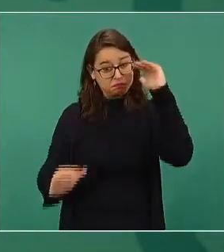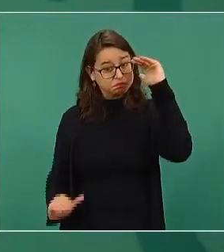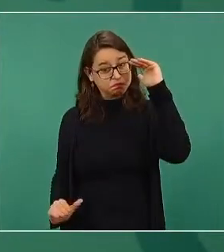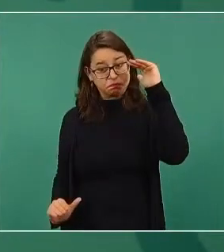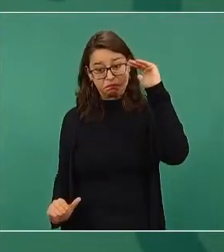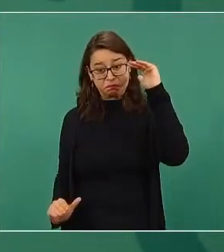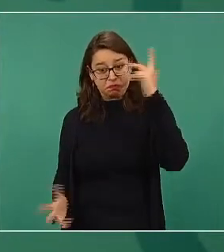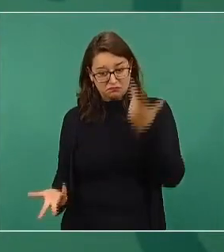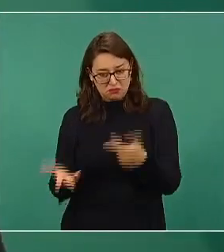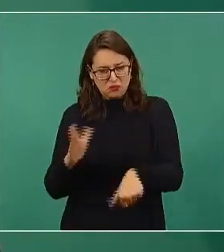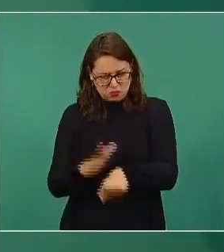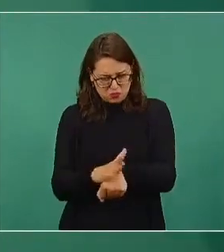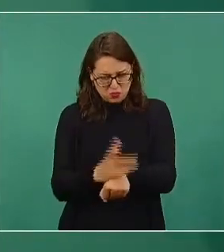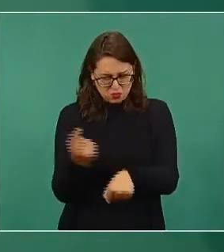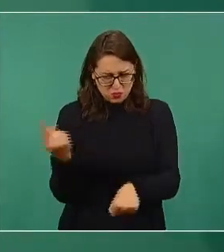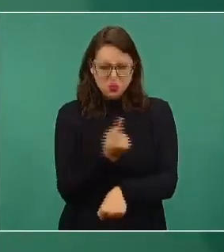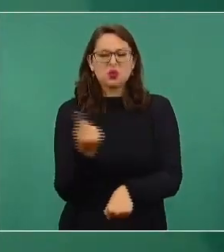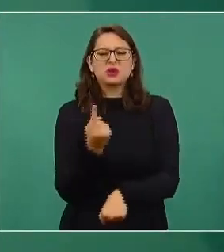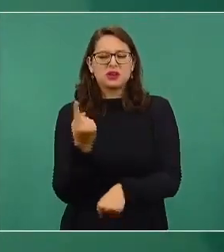es porque